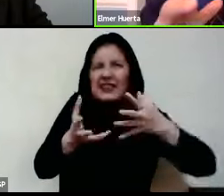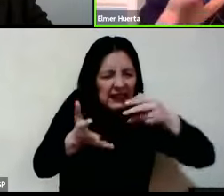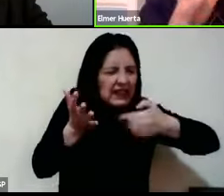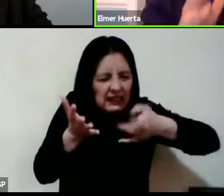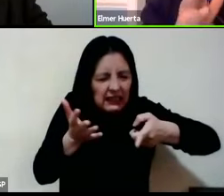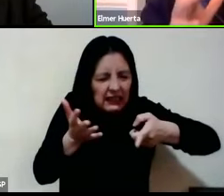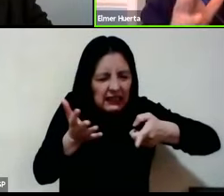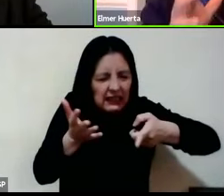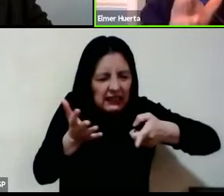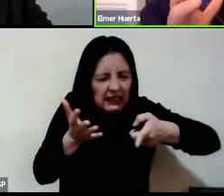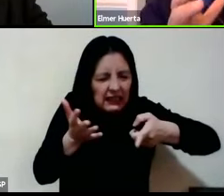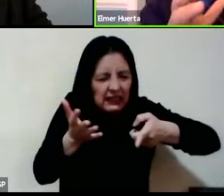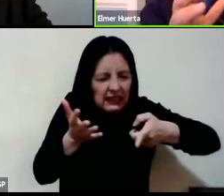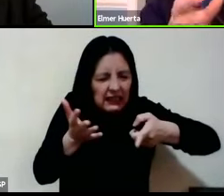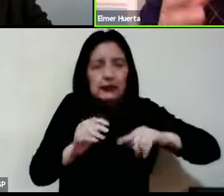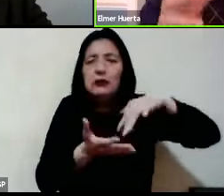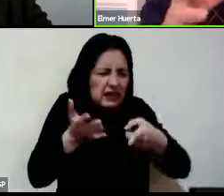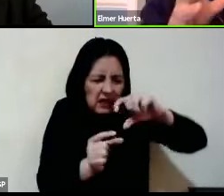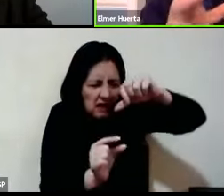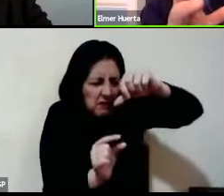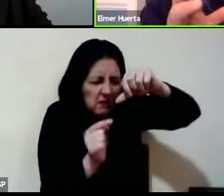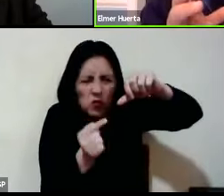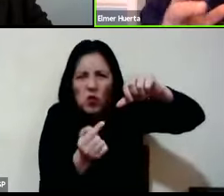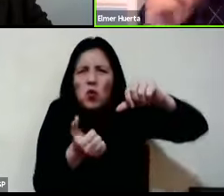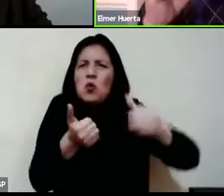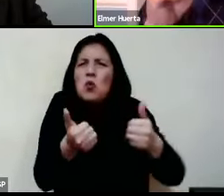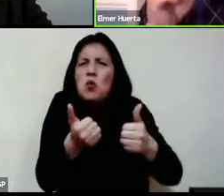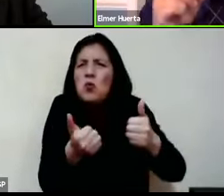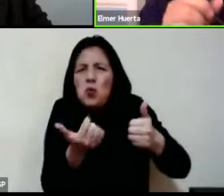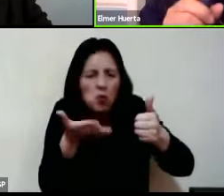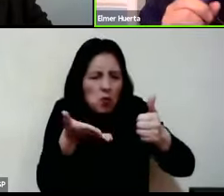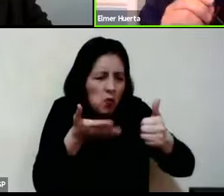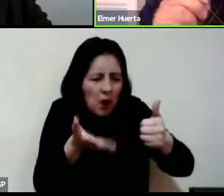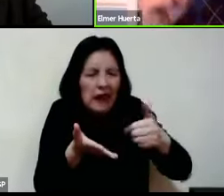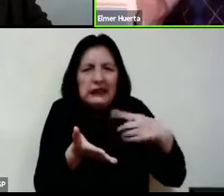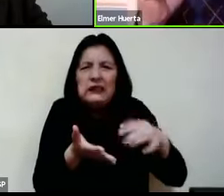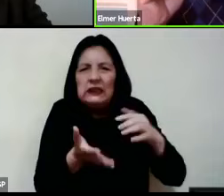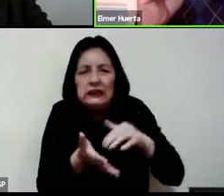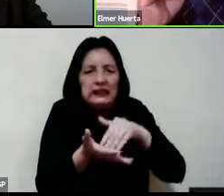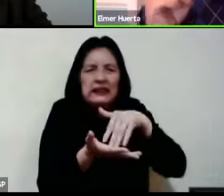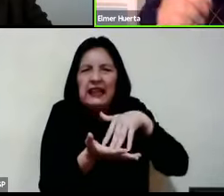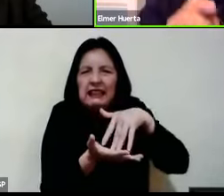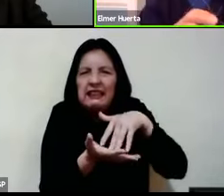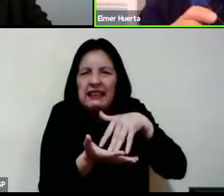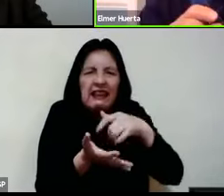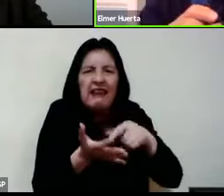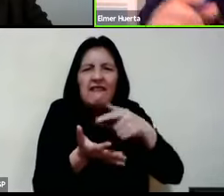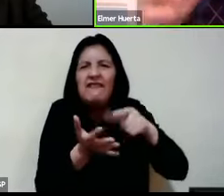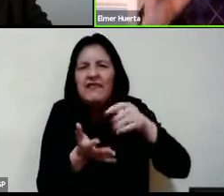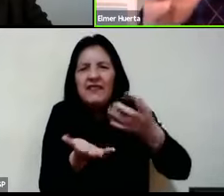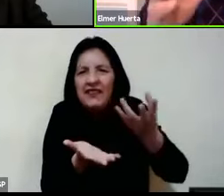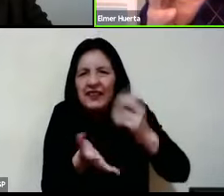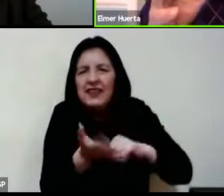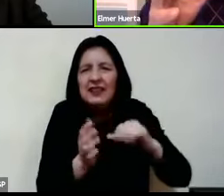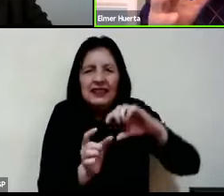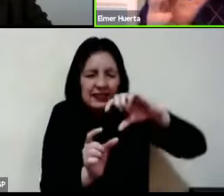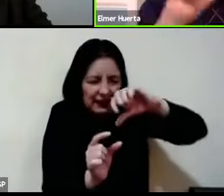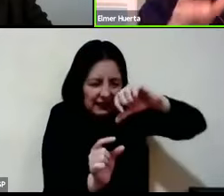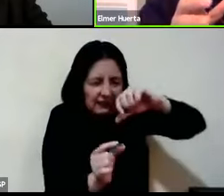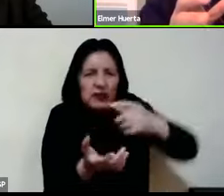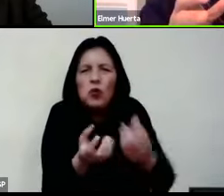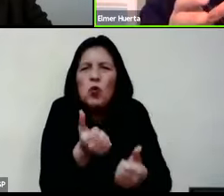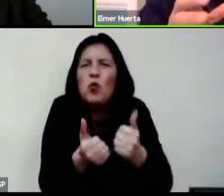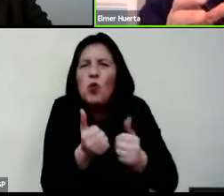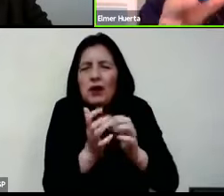estudiar qué parte del virus podía ser el punto débil, su talón de Aquiles, el punto